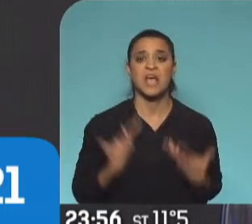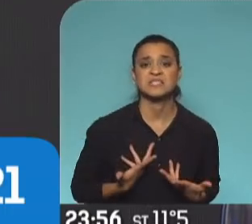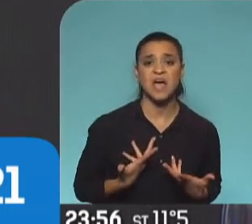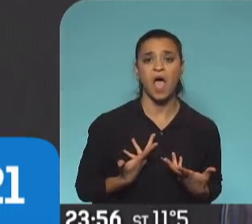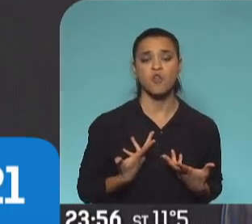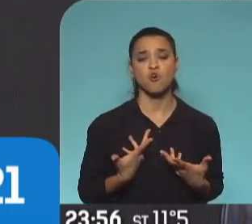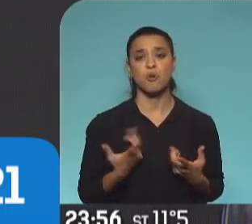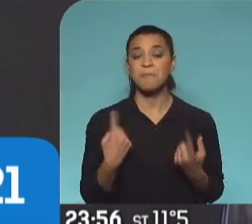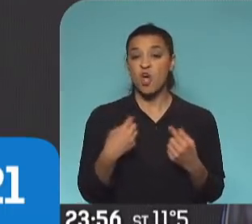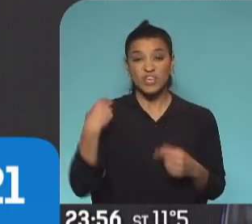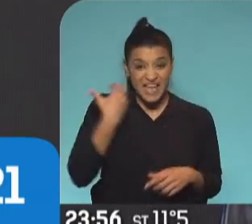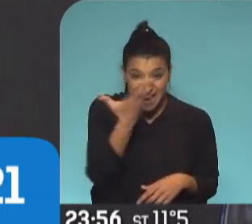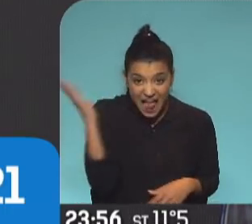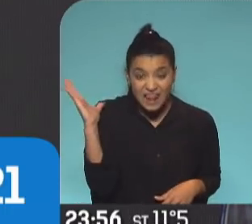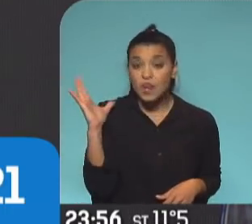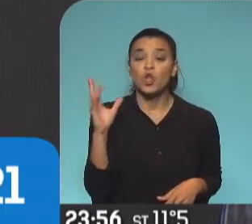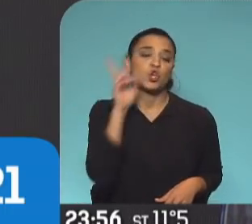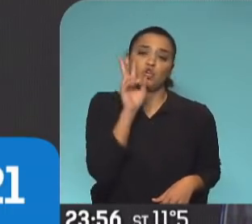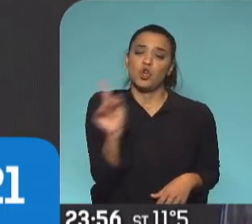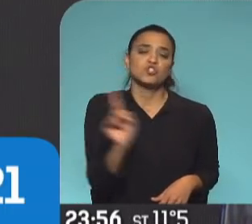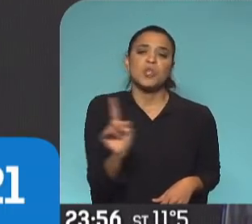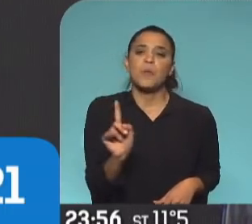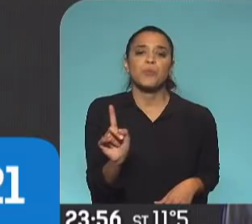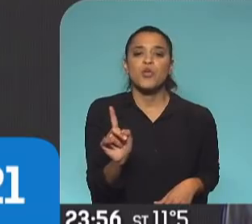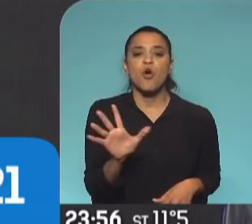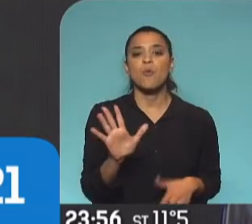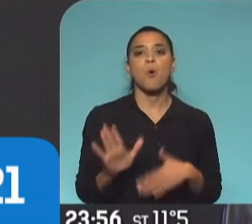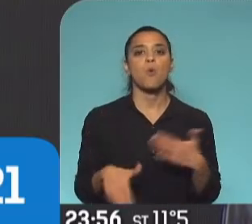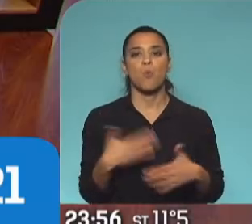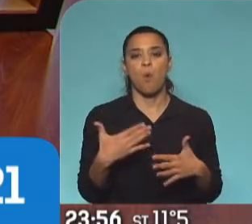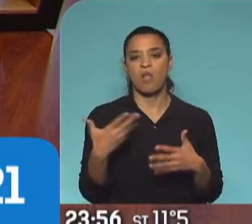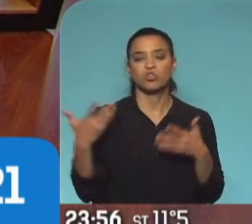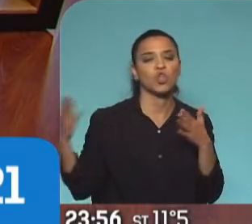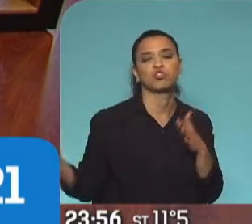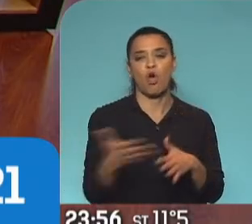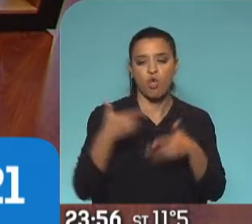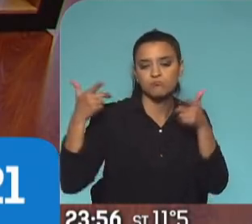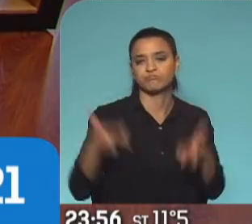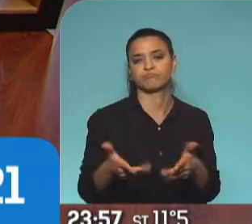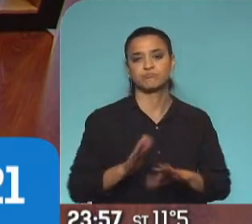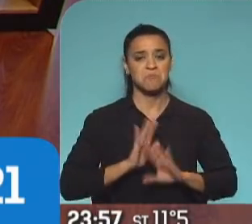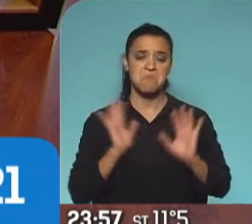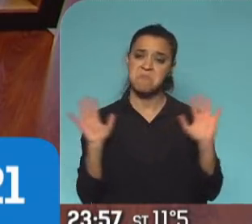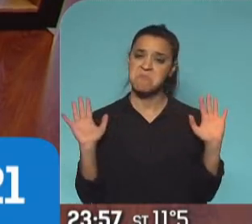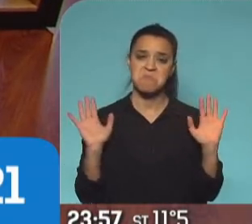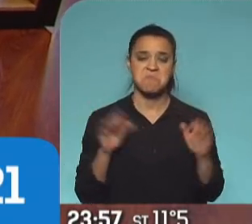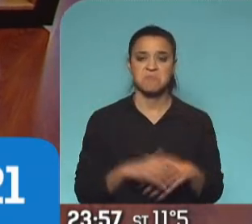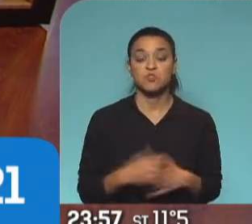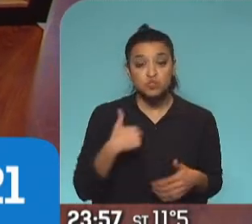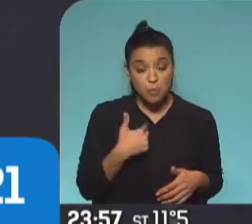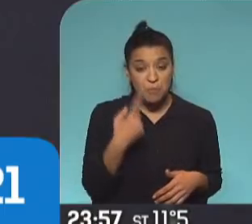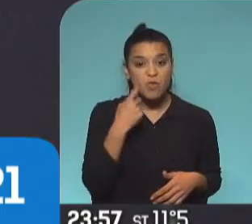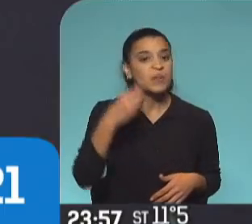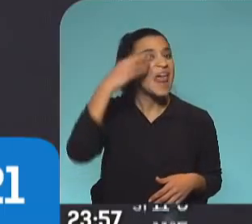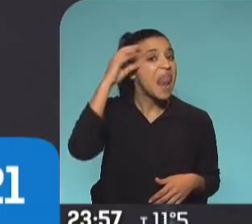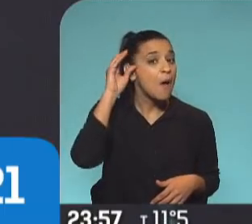cansaron, pero en general no se los vio como que estaban jugándose todas las fichas. Ajá. Yo noté a